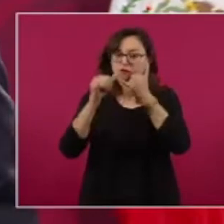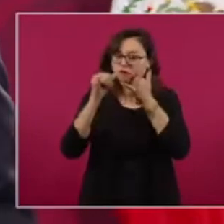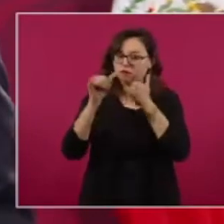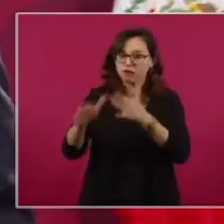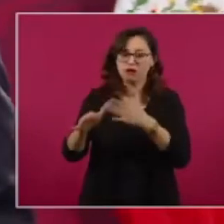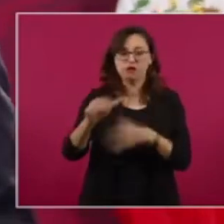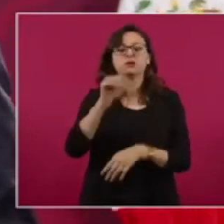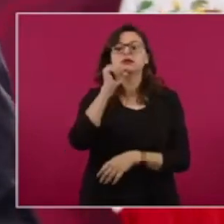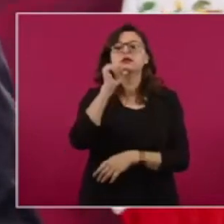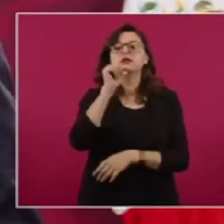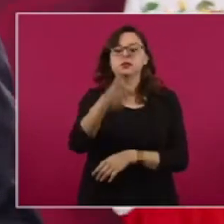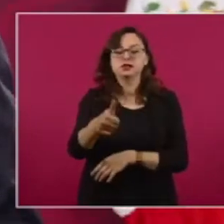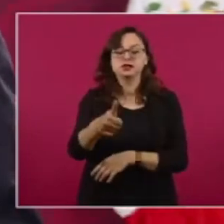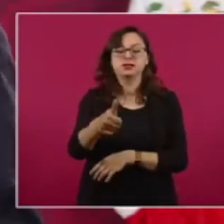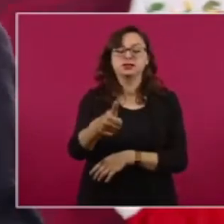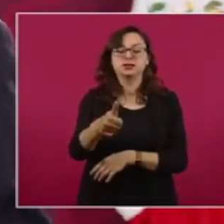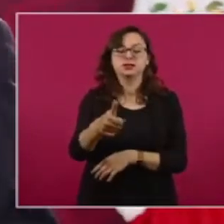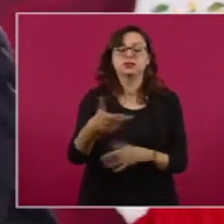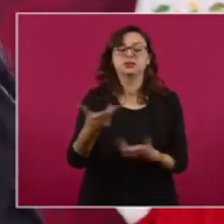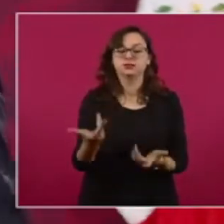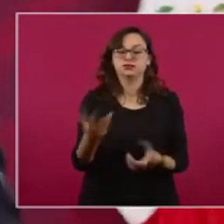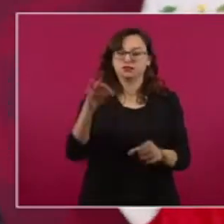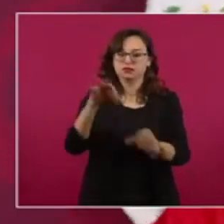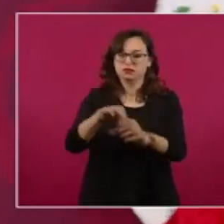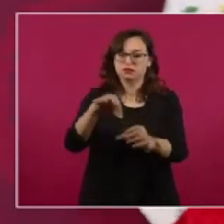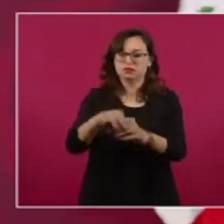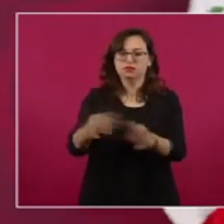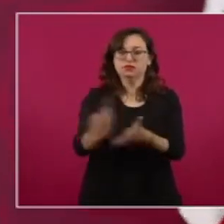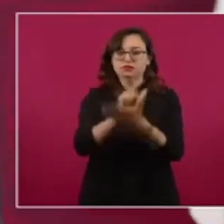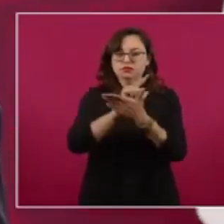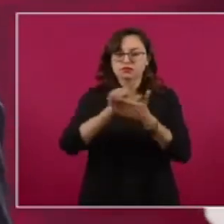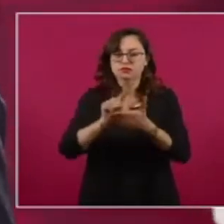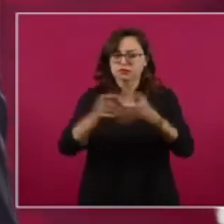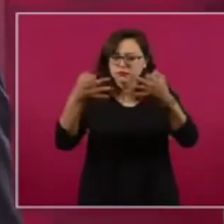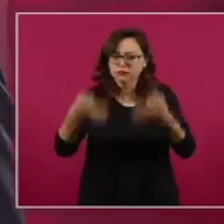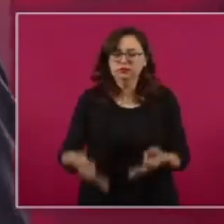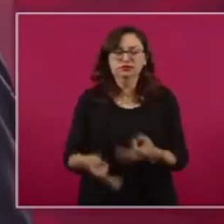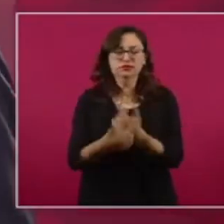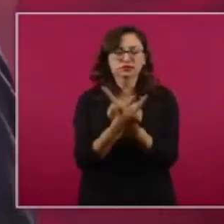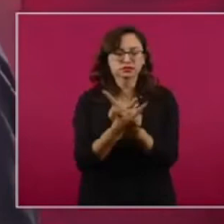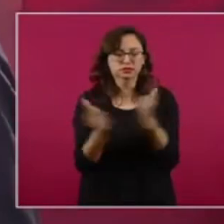electoral, que las elecciones sean limpias y libres.